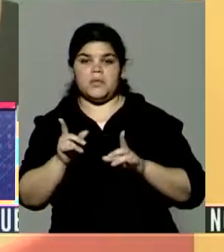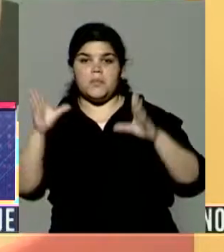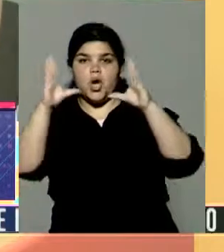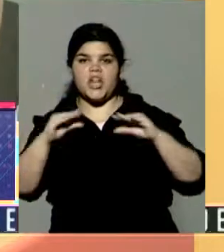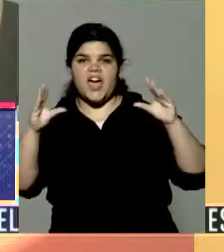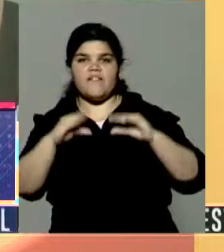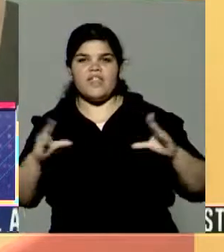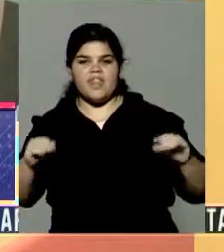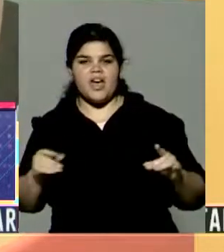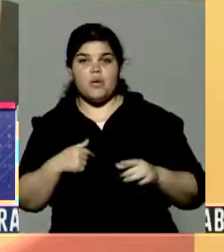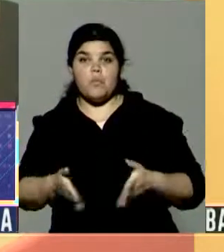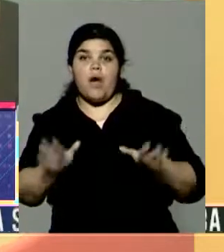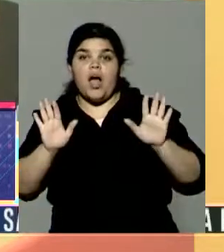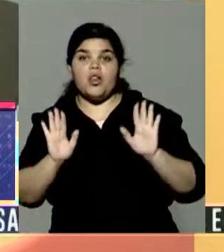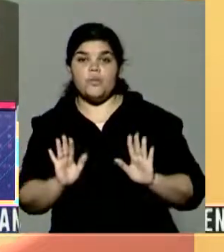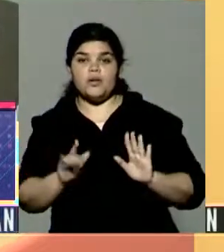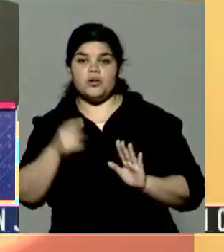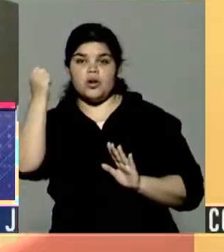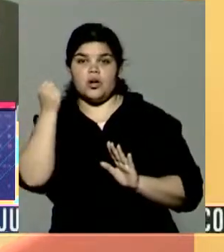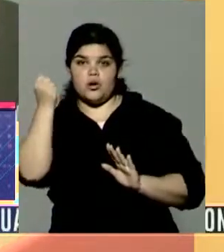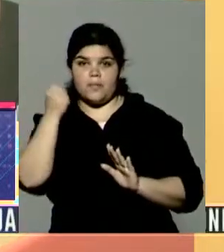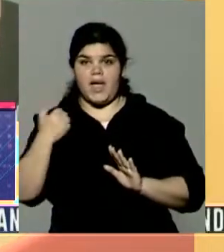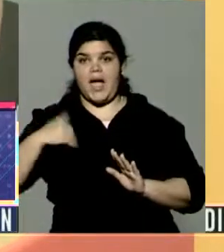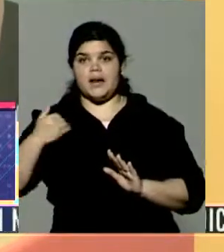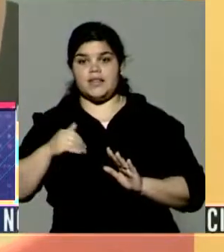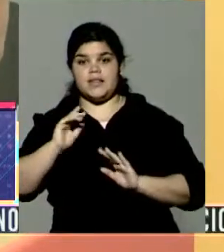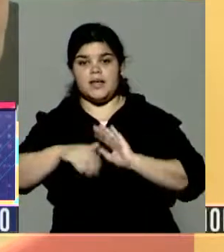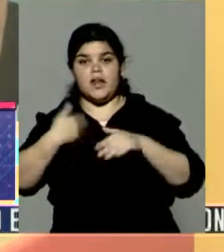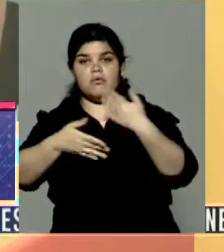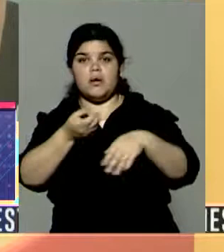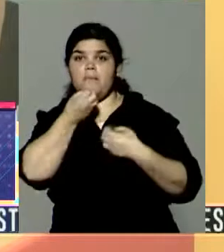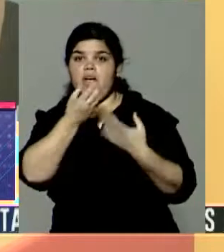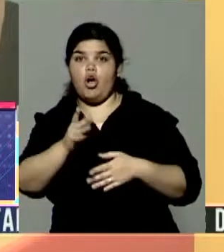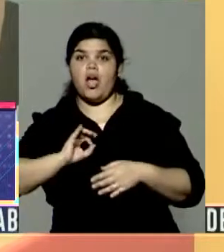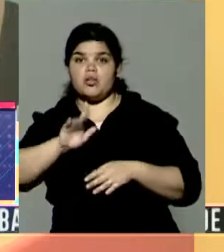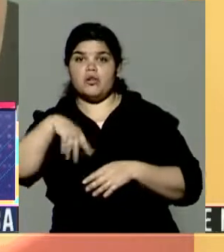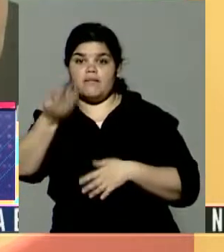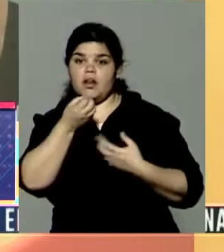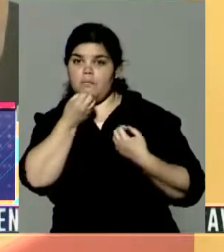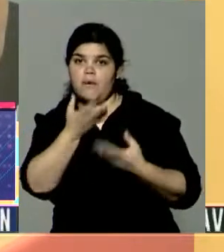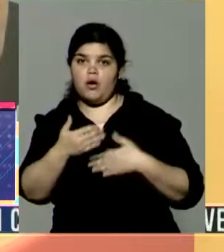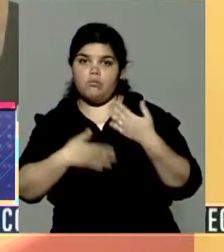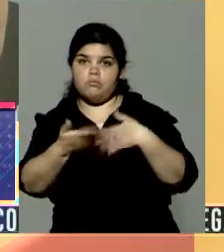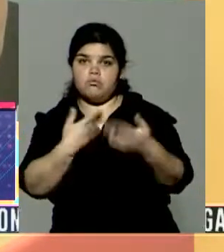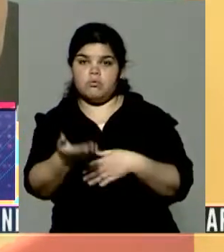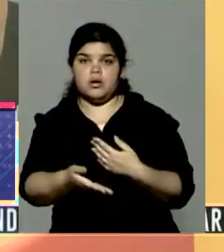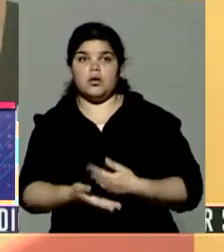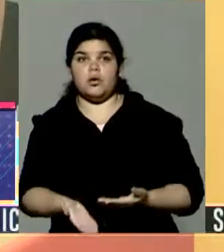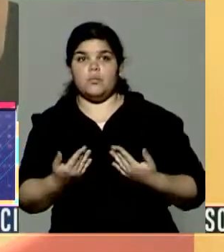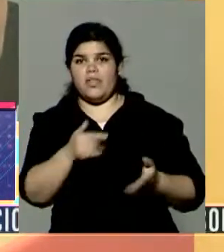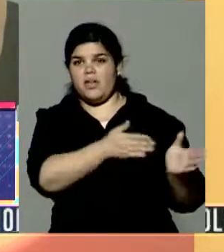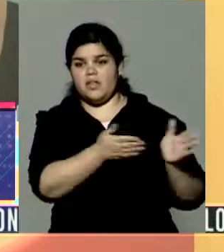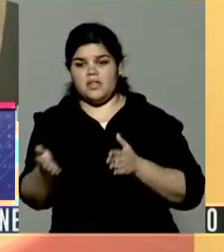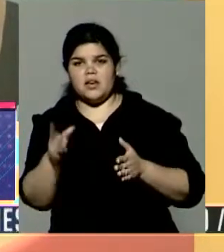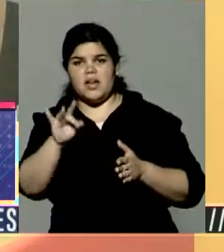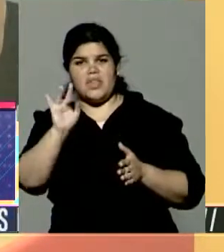habló de una posible recuperación de la economía argentina para el año que viene. Dijo que los últimos meses de este 2018 han sido muy difíciles,